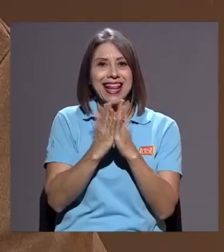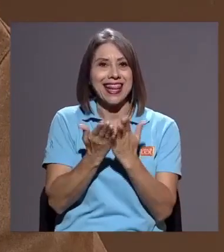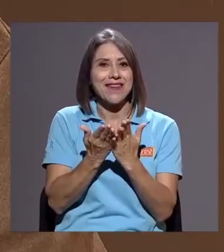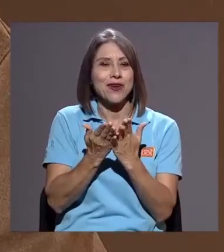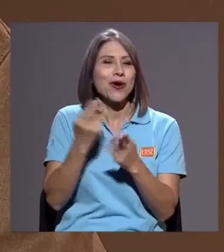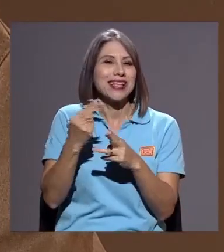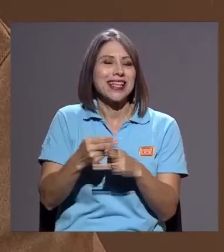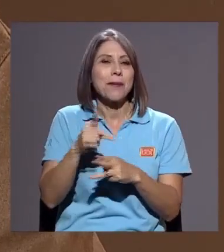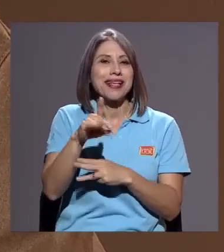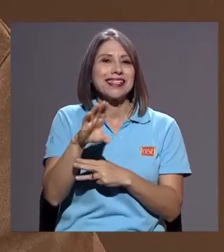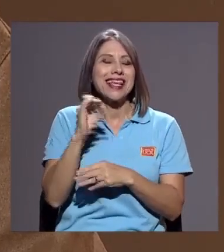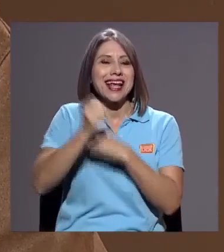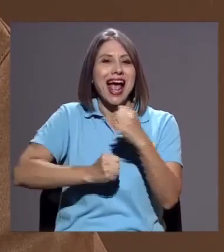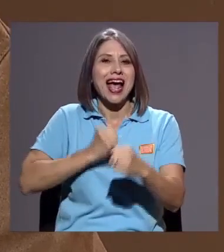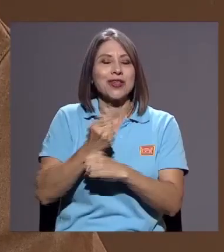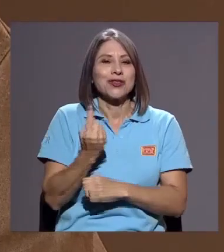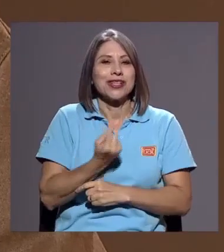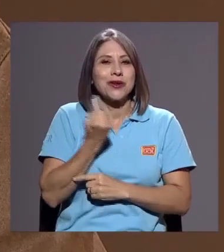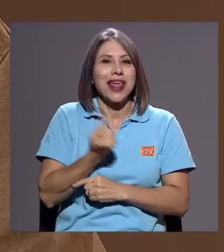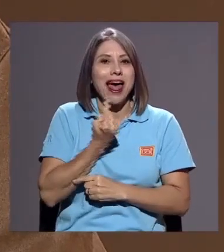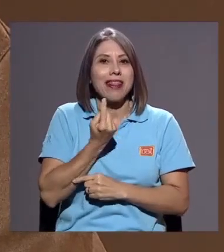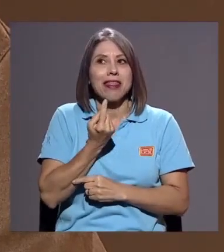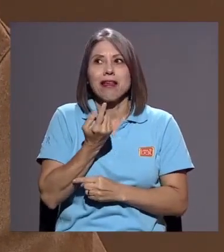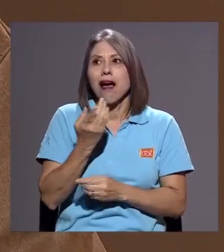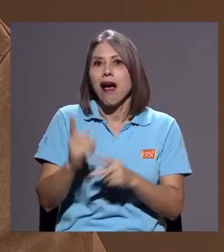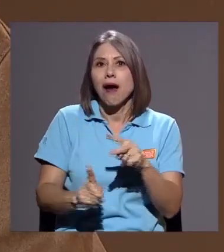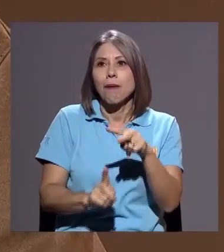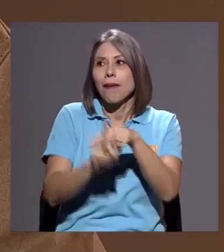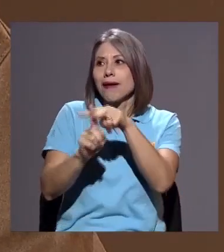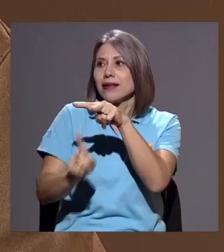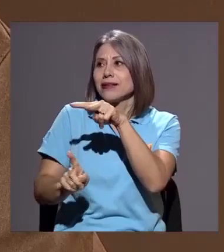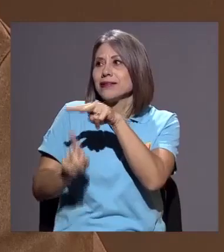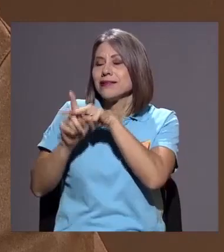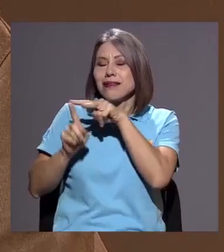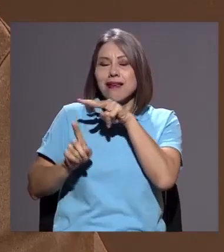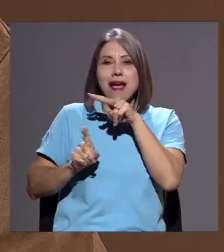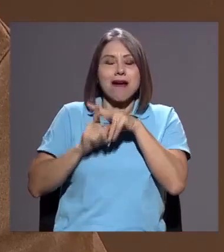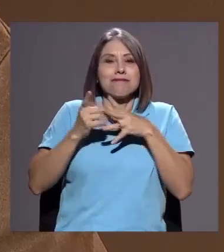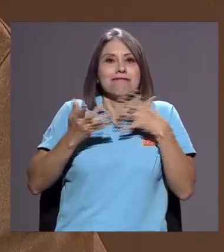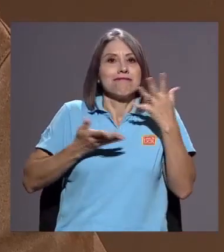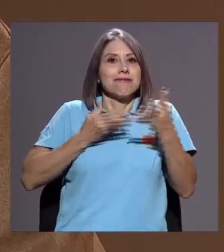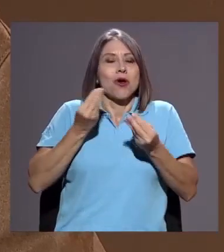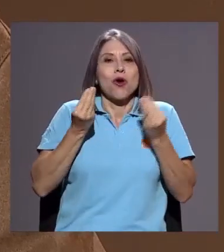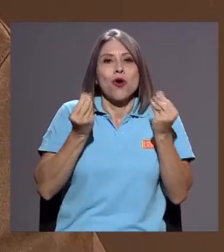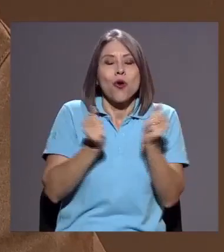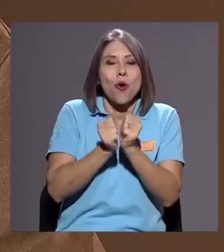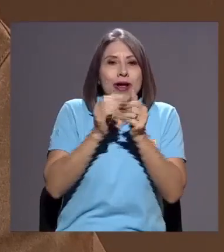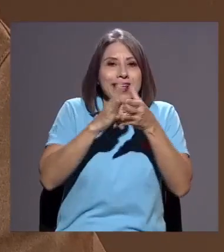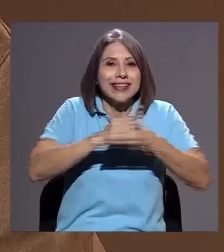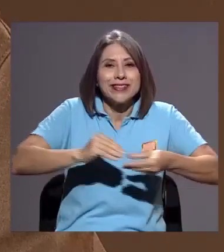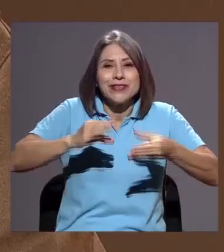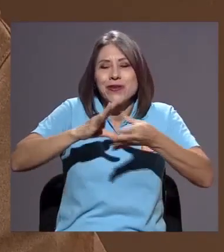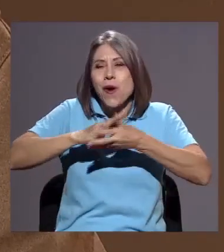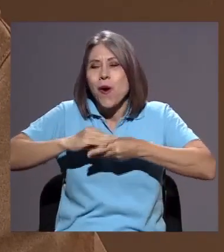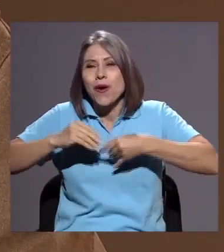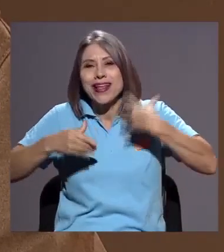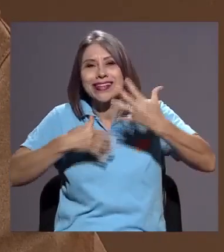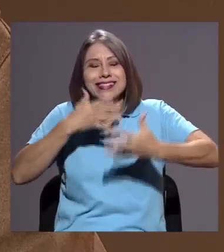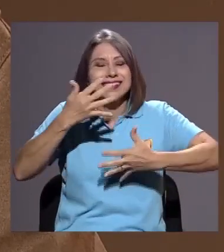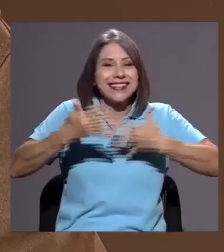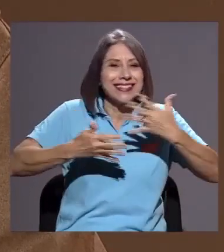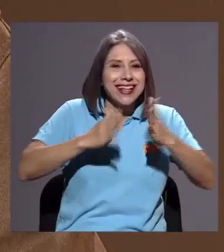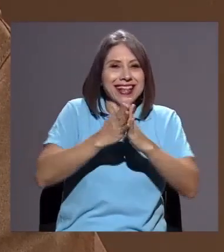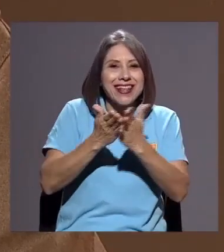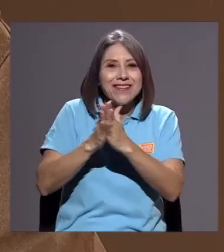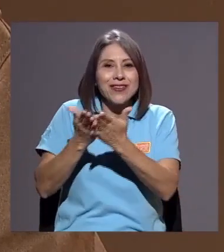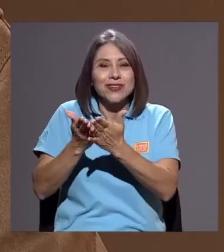venía de alguna parte del mundo lleno de historias y cuentos y libros. Ajá. Joaquín fue el que me dijo, léete 100